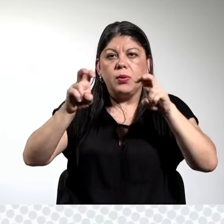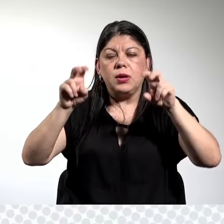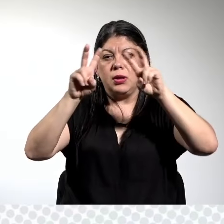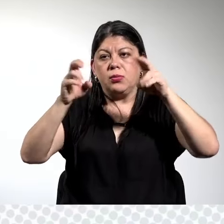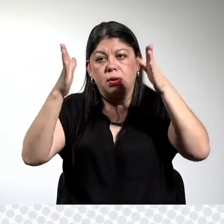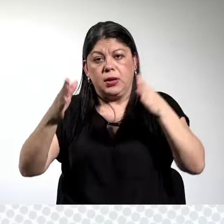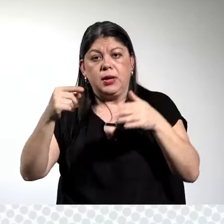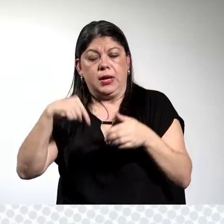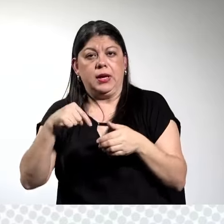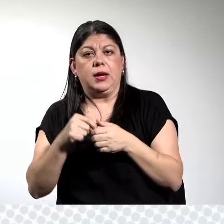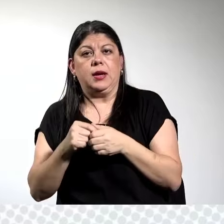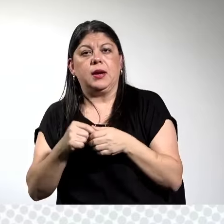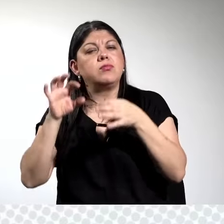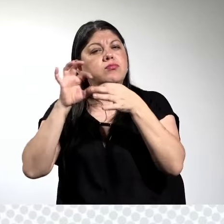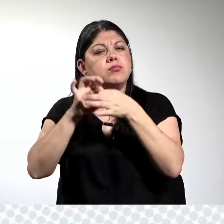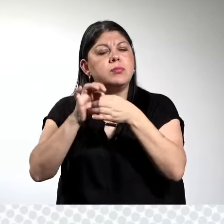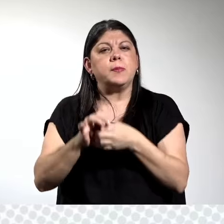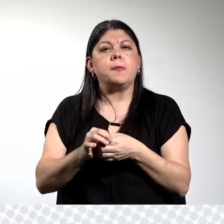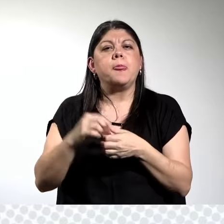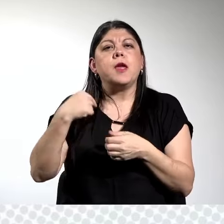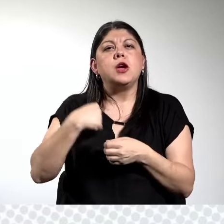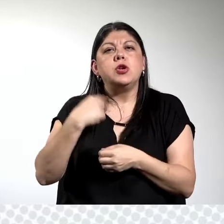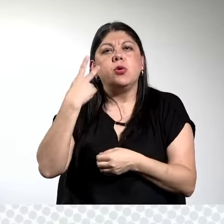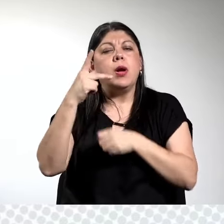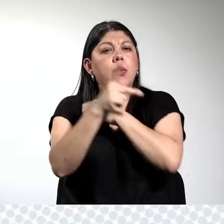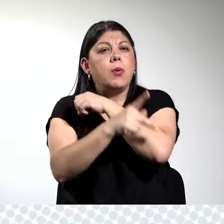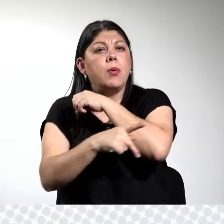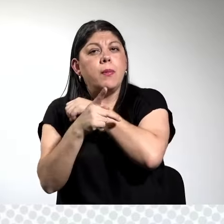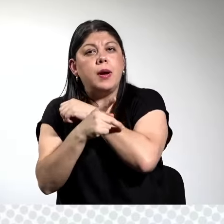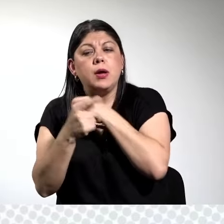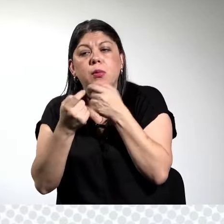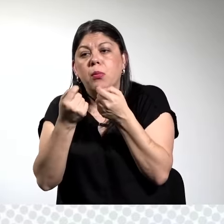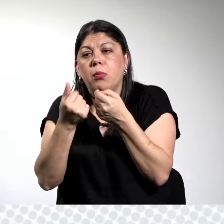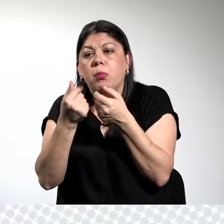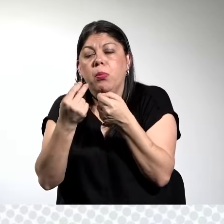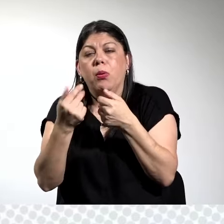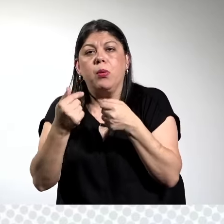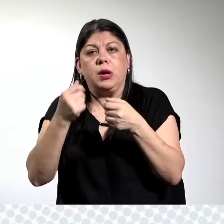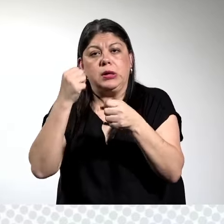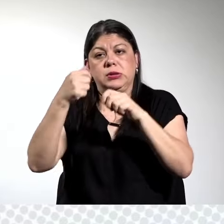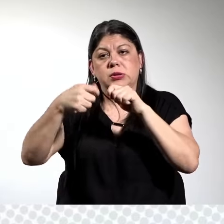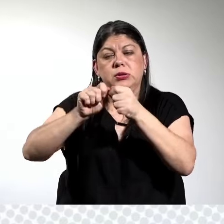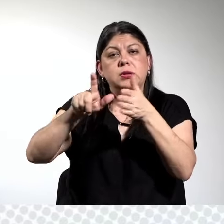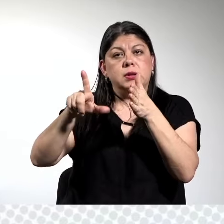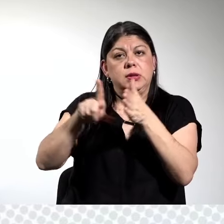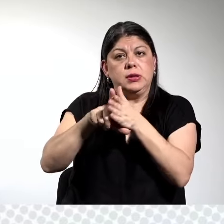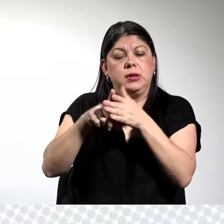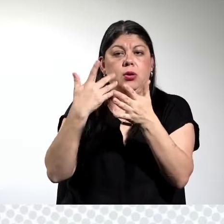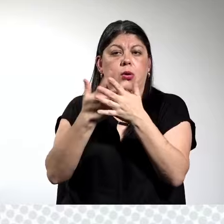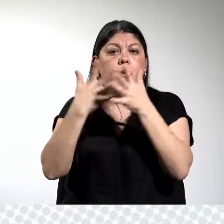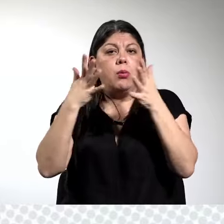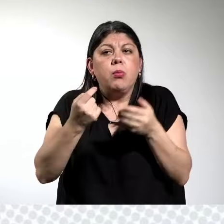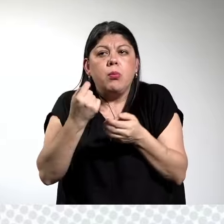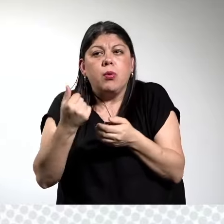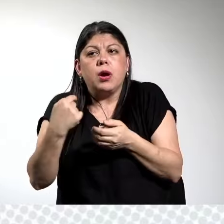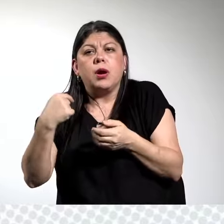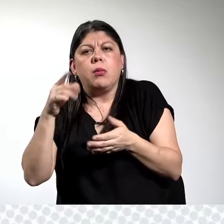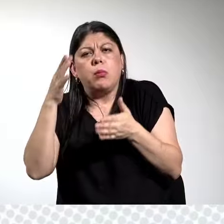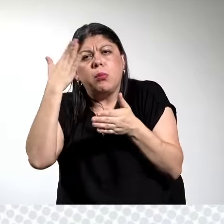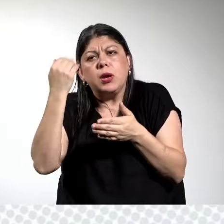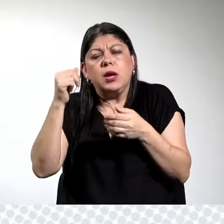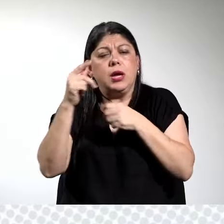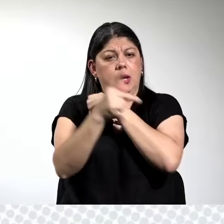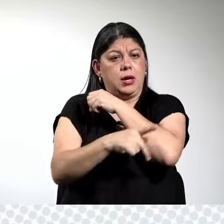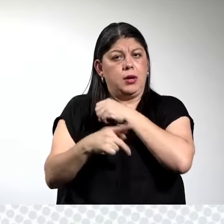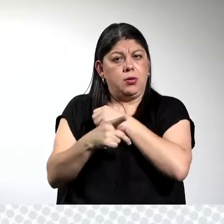criminología crítica tiene que ver con ese sentido. Cuando yo veo países donde hay poca criminalidad, poca población privada de libertad, es porque hay un